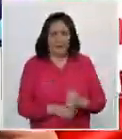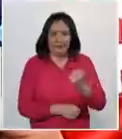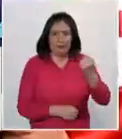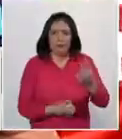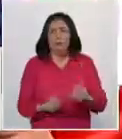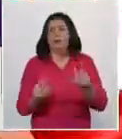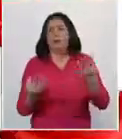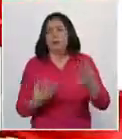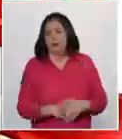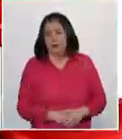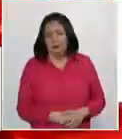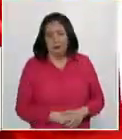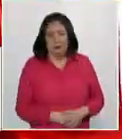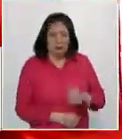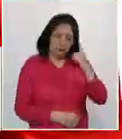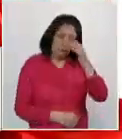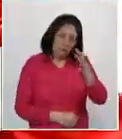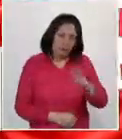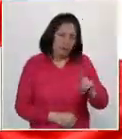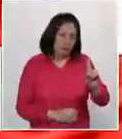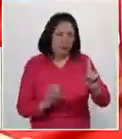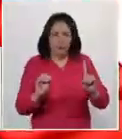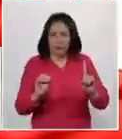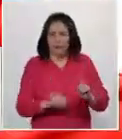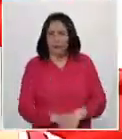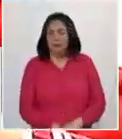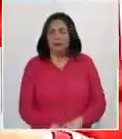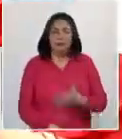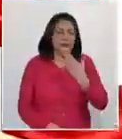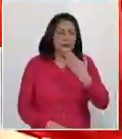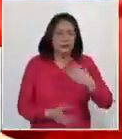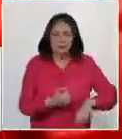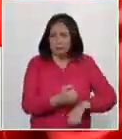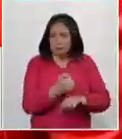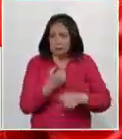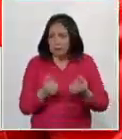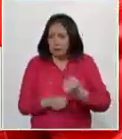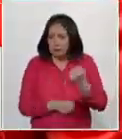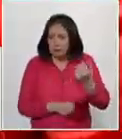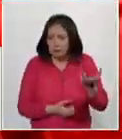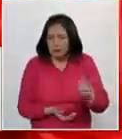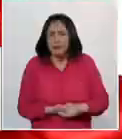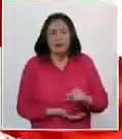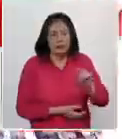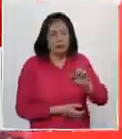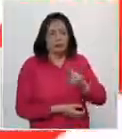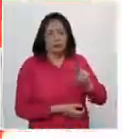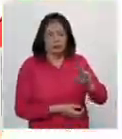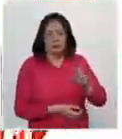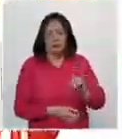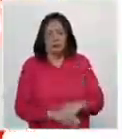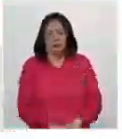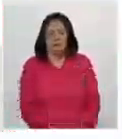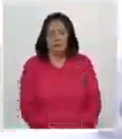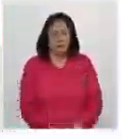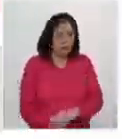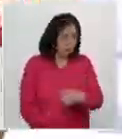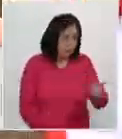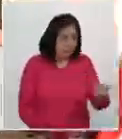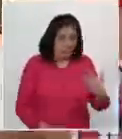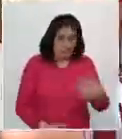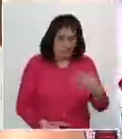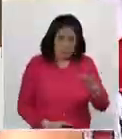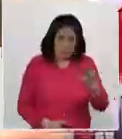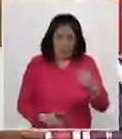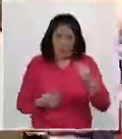¿Más o menos cuánto? ¿Cuánto crees tú? 1-0. 1-0. ¿Gol de alguien en particular? Quizás de Guerrero. Sí. Guerrero, a ver. Sí. Ustedes también ya tienen con